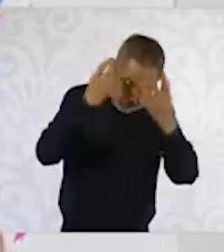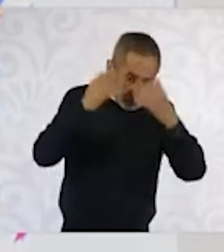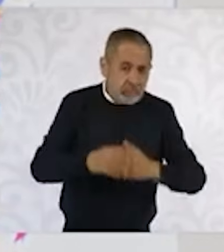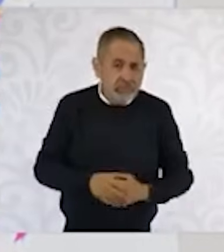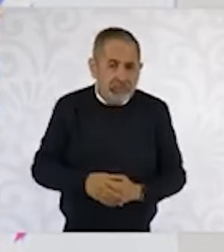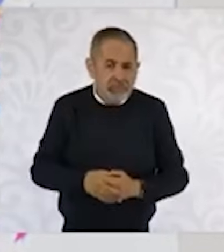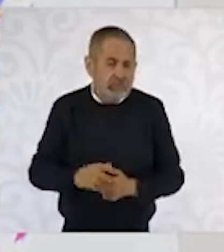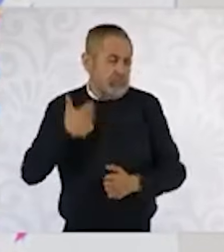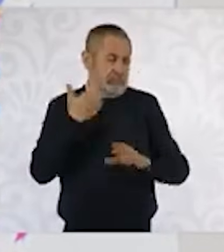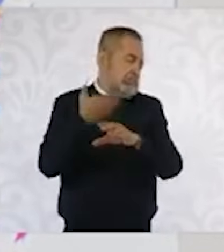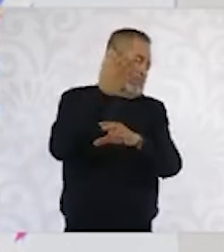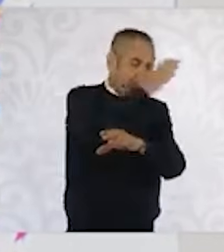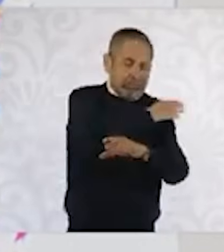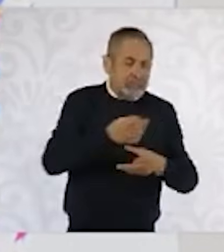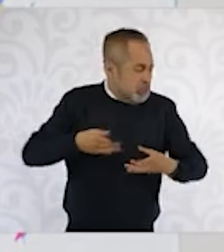En el pasado.